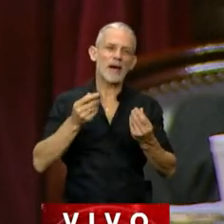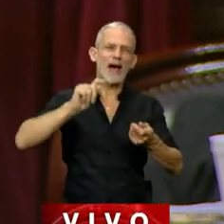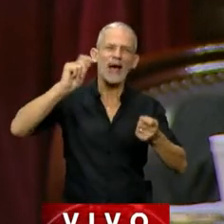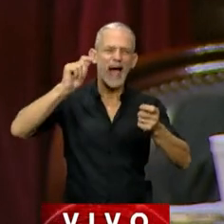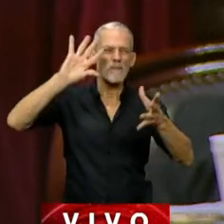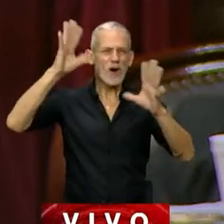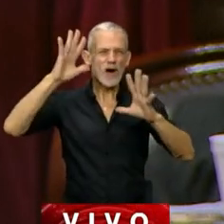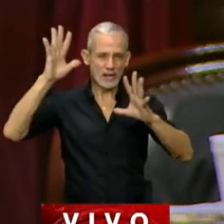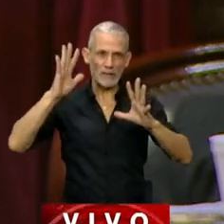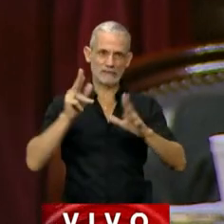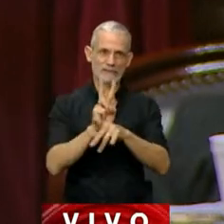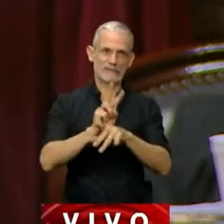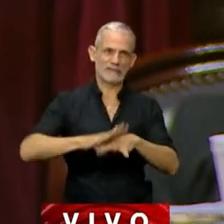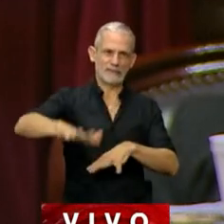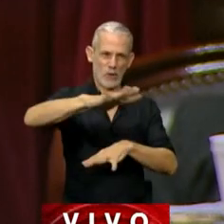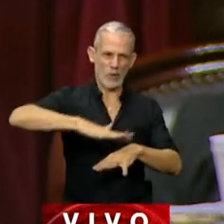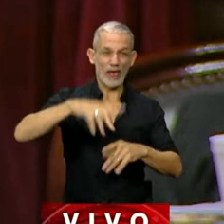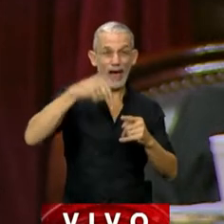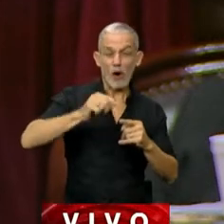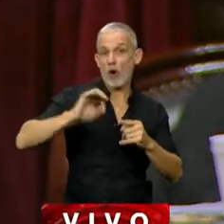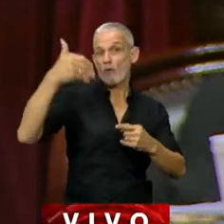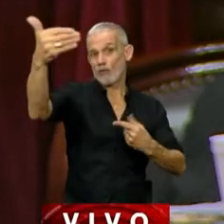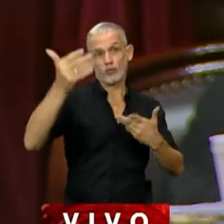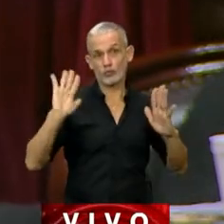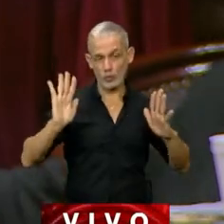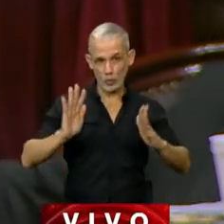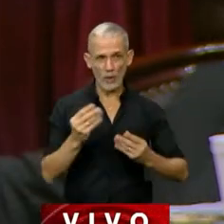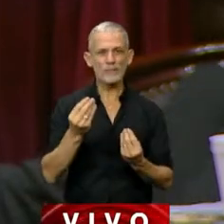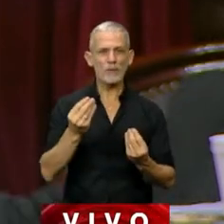cambio climático, presentes y futuros, ya que